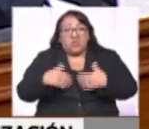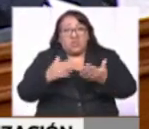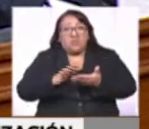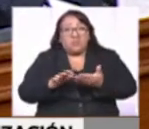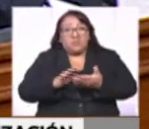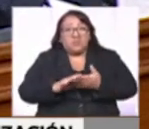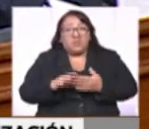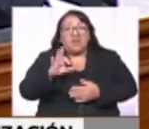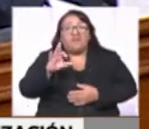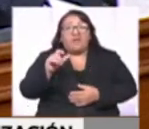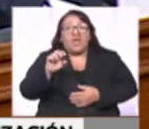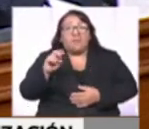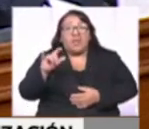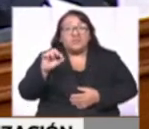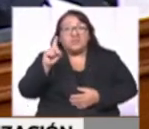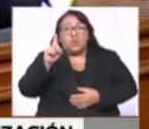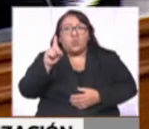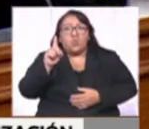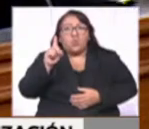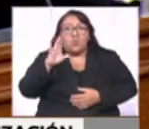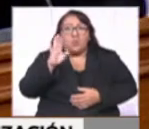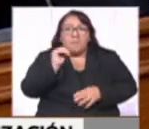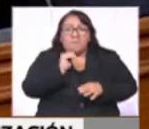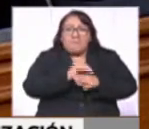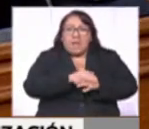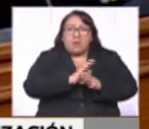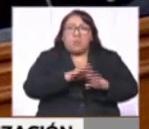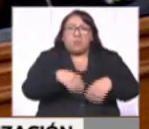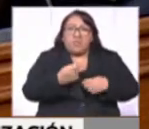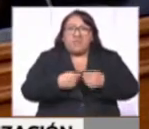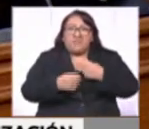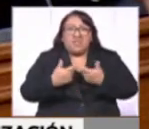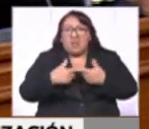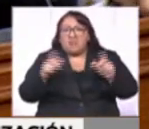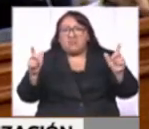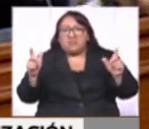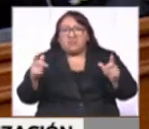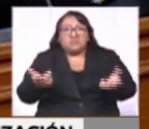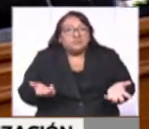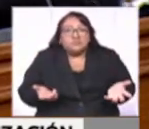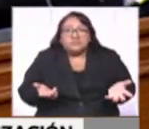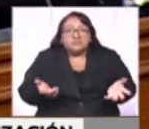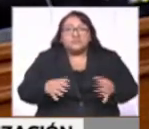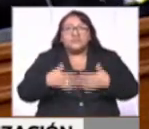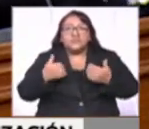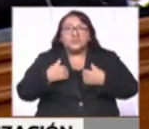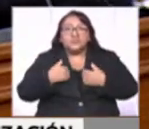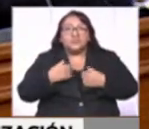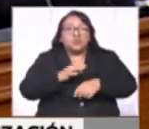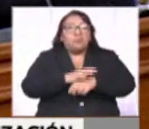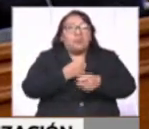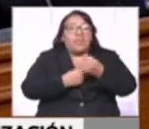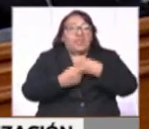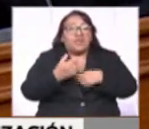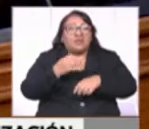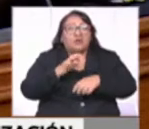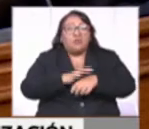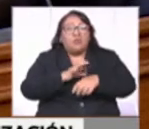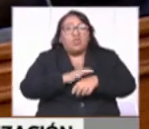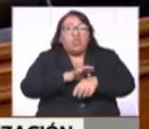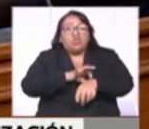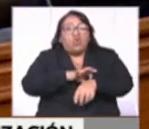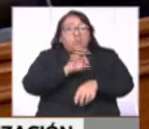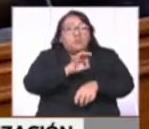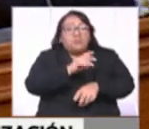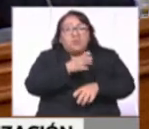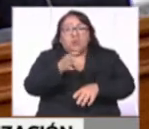que las farmacias de un banco puedan vender lo que sea y puedan tener sus médicos y propio y que solo